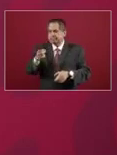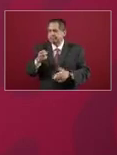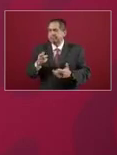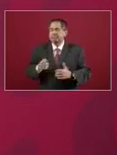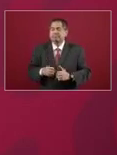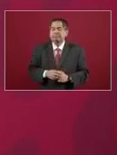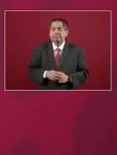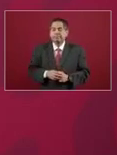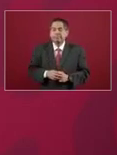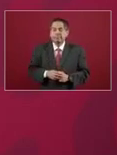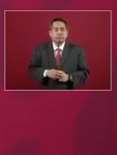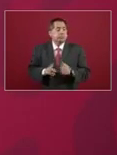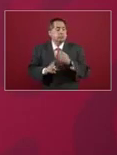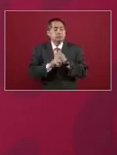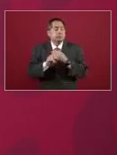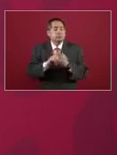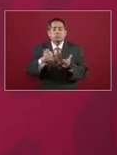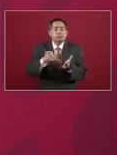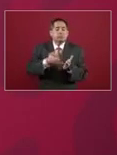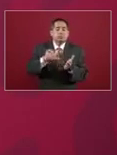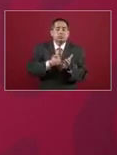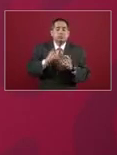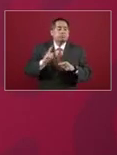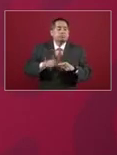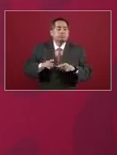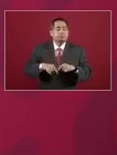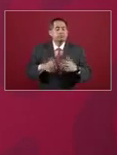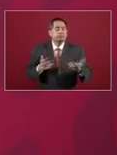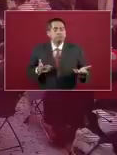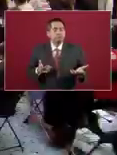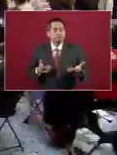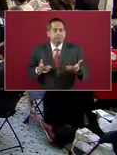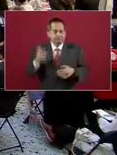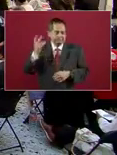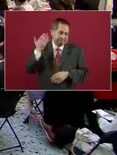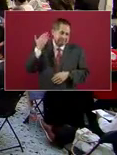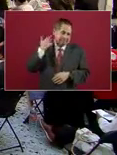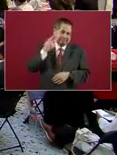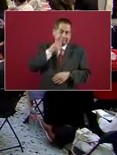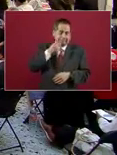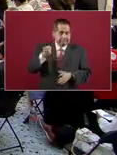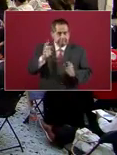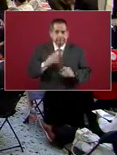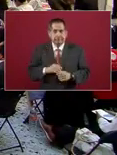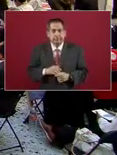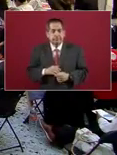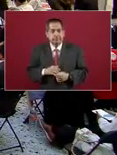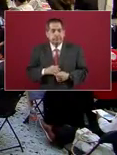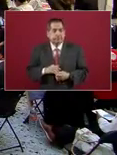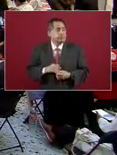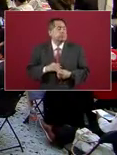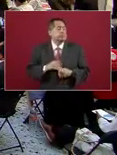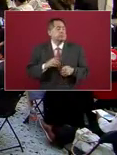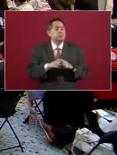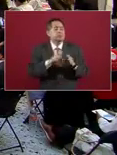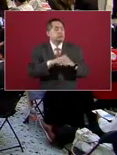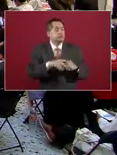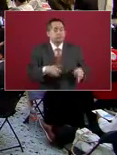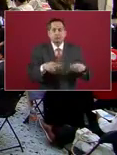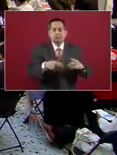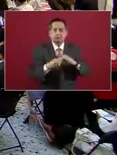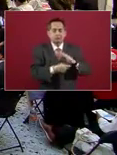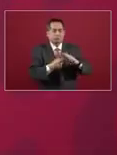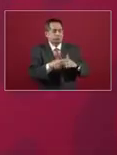en lo hacendario era de que los que están en la economía informal